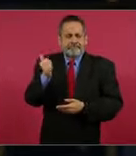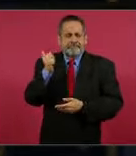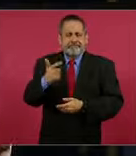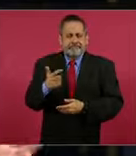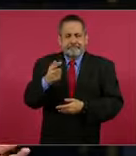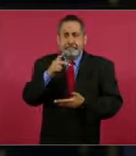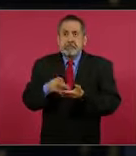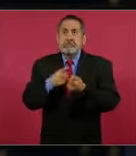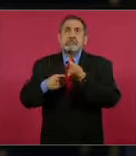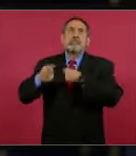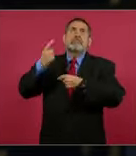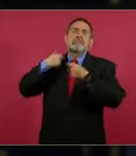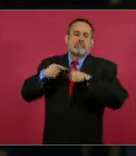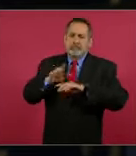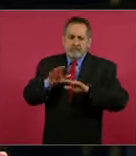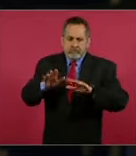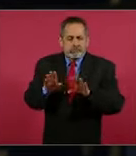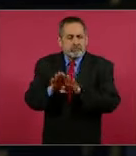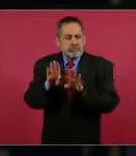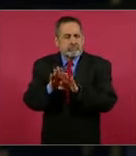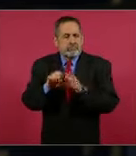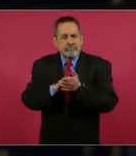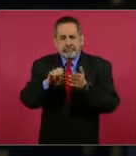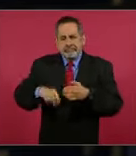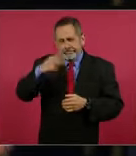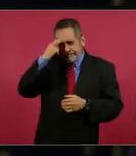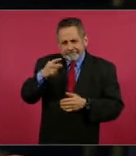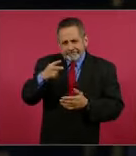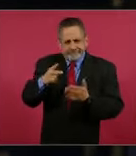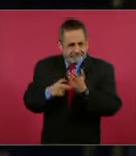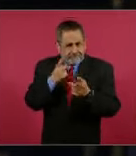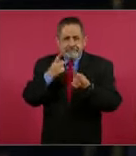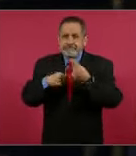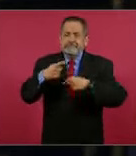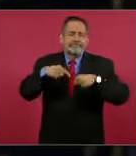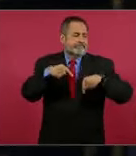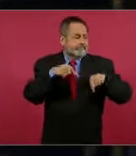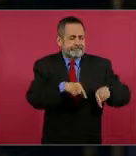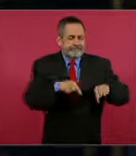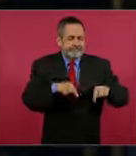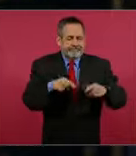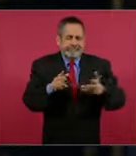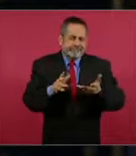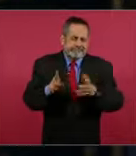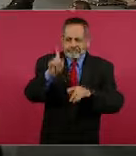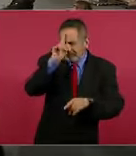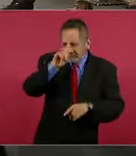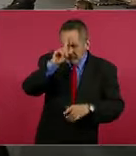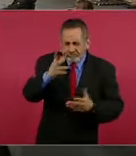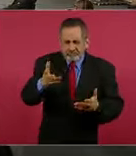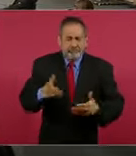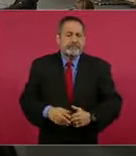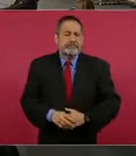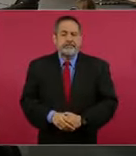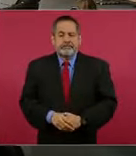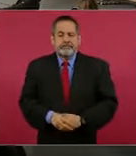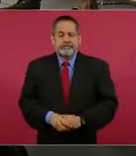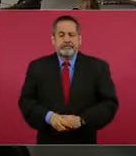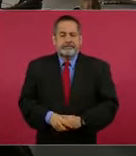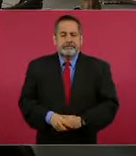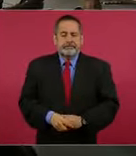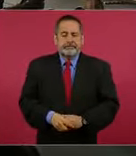no regresar, por ejemplo, en el caso de México, a este neoliberalismo? Pues